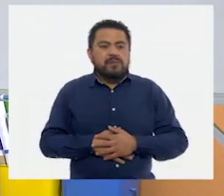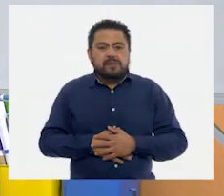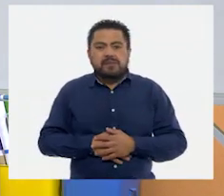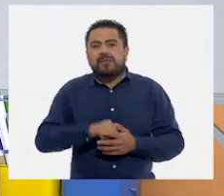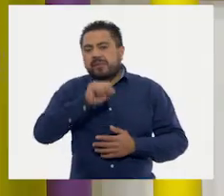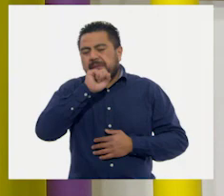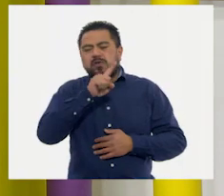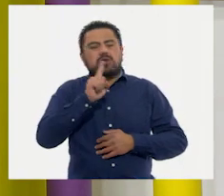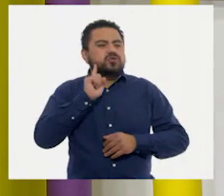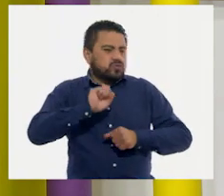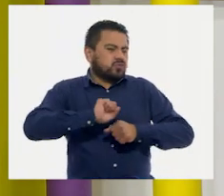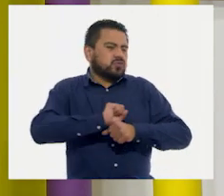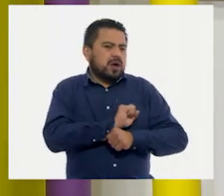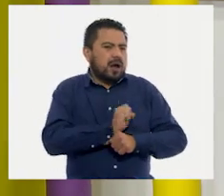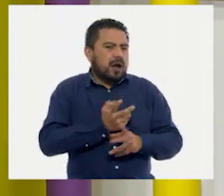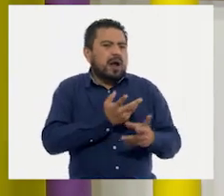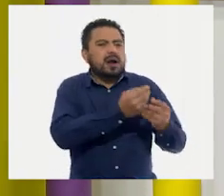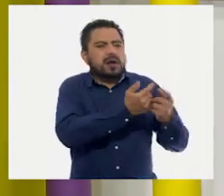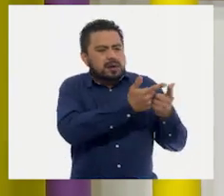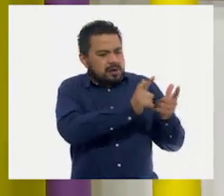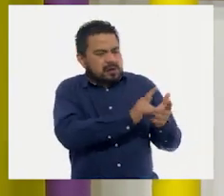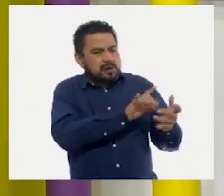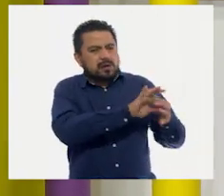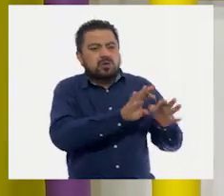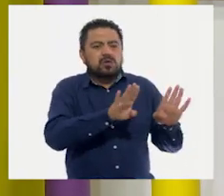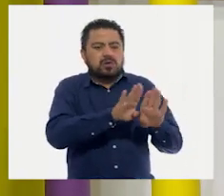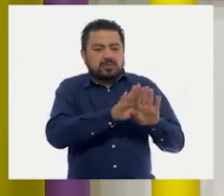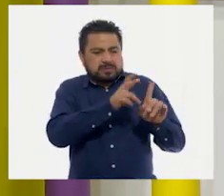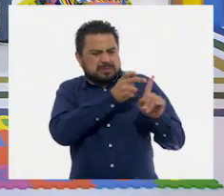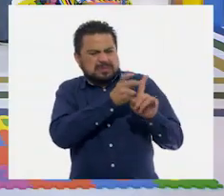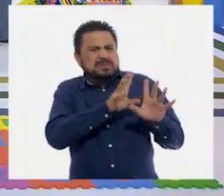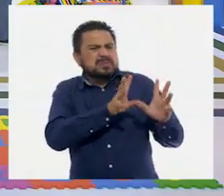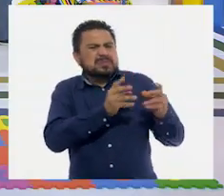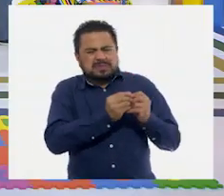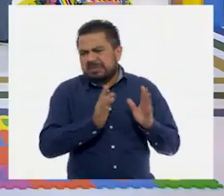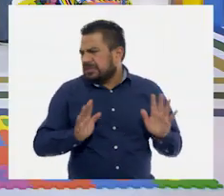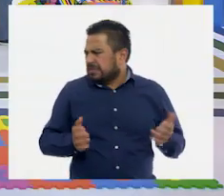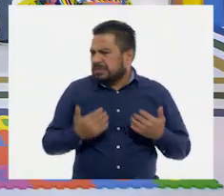a ponerlo en suave. En suave. Muy bien, con estos están bien.